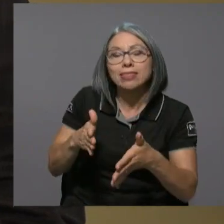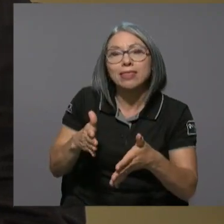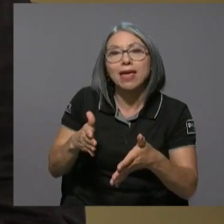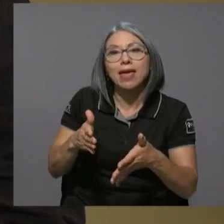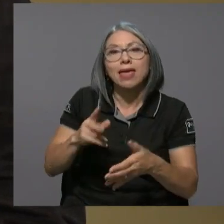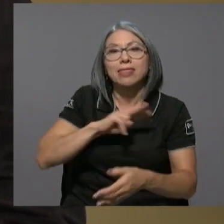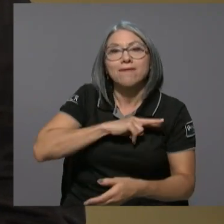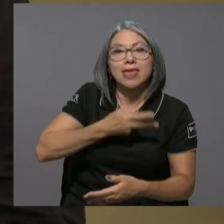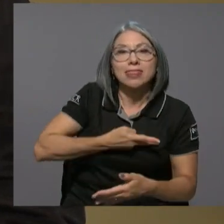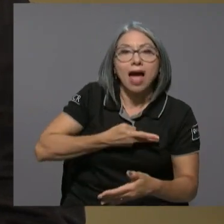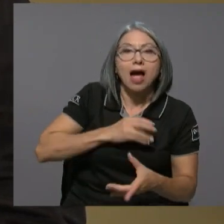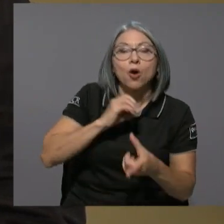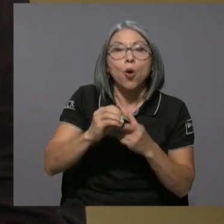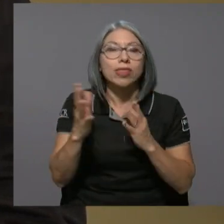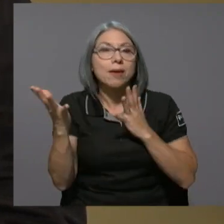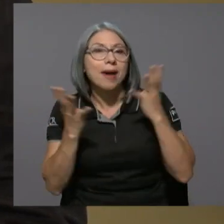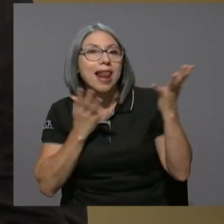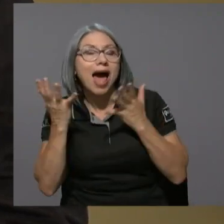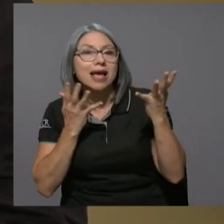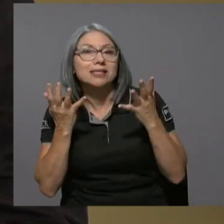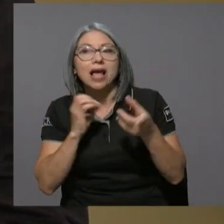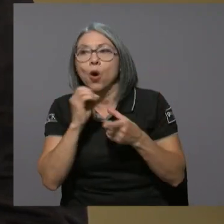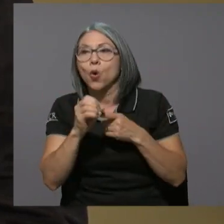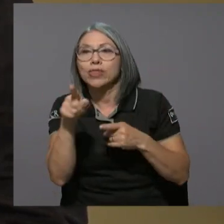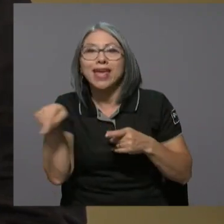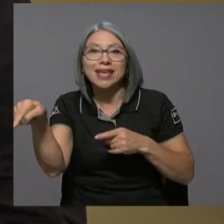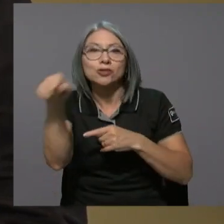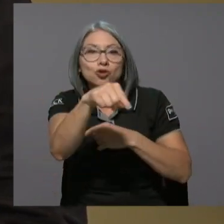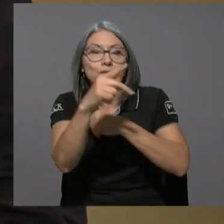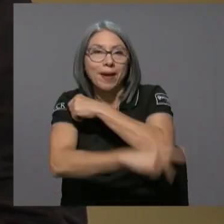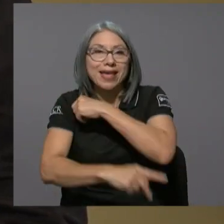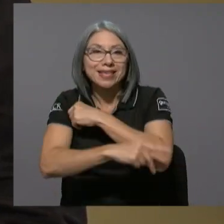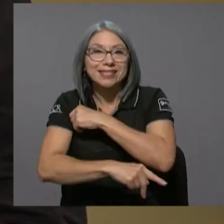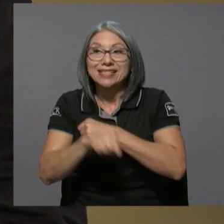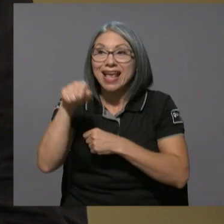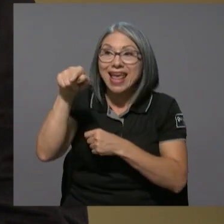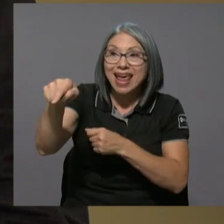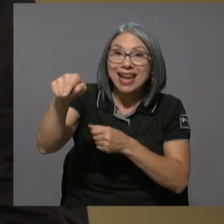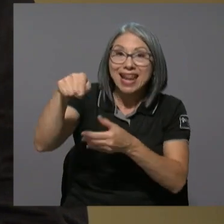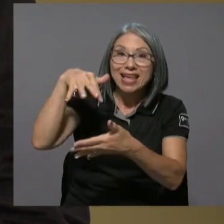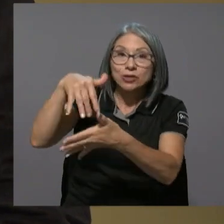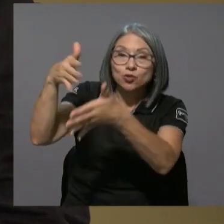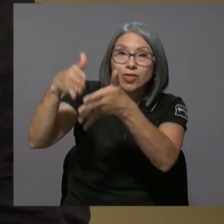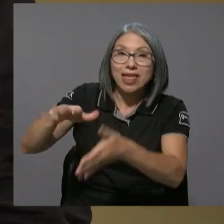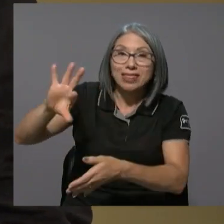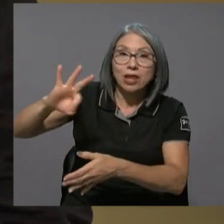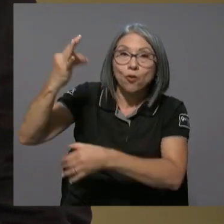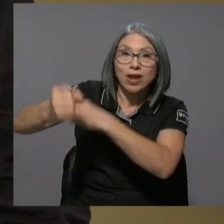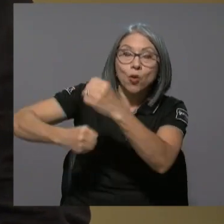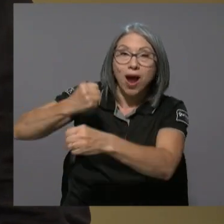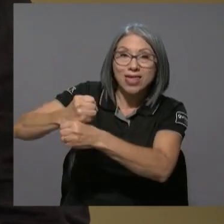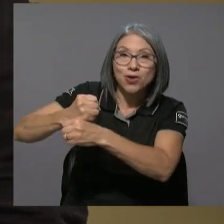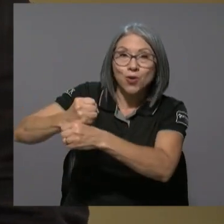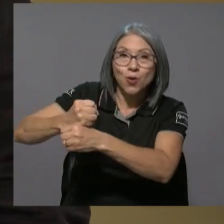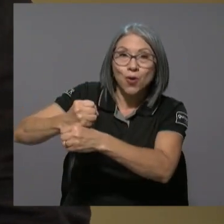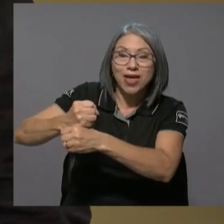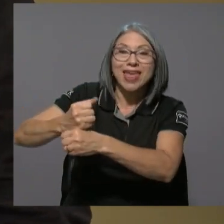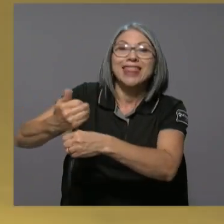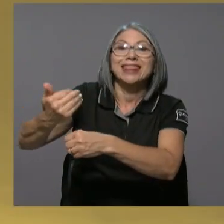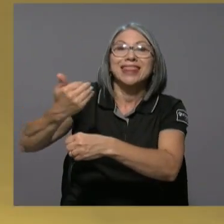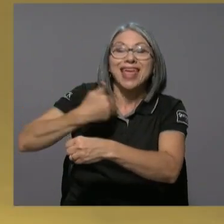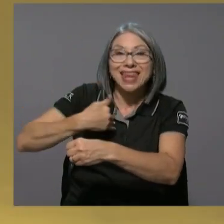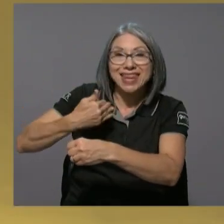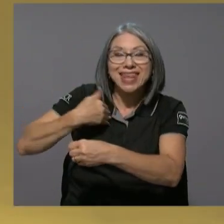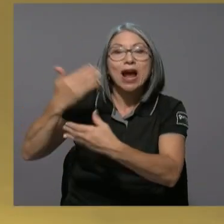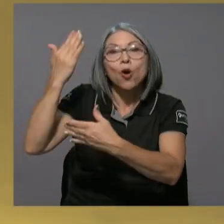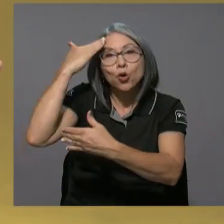de Vietnam o de Malasia o de esos países tenía en el 9º año el conocimiento de un estudiante nuestro de 5º año, para ponerlo en esos términos. Y nada